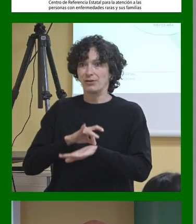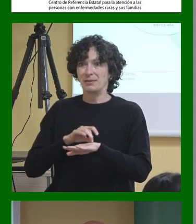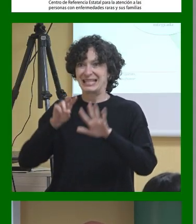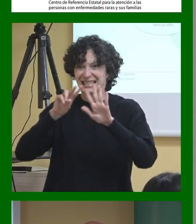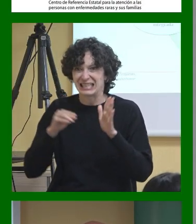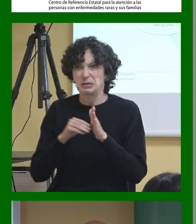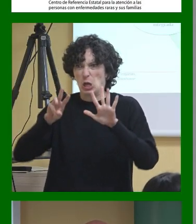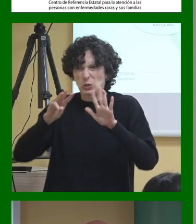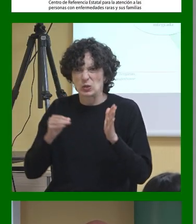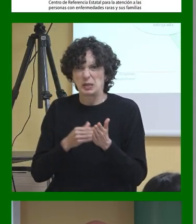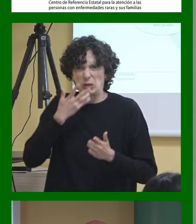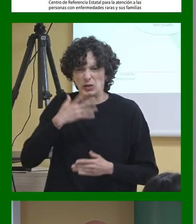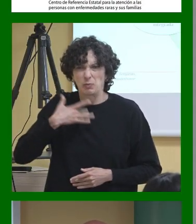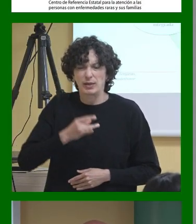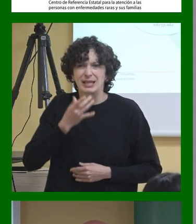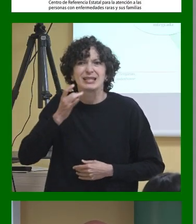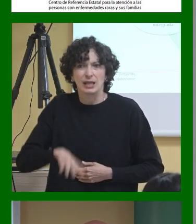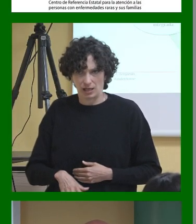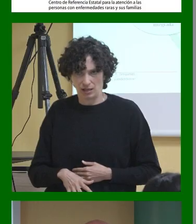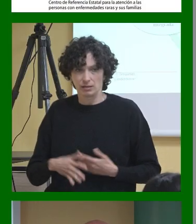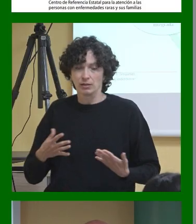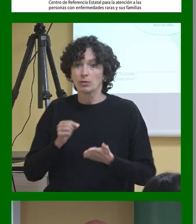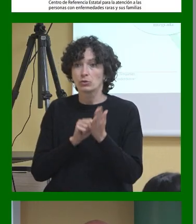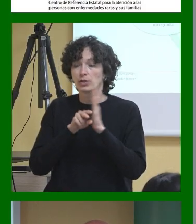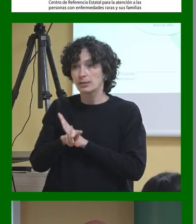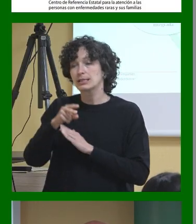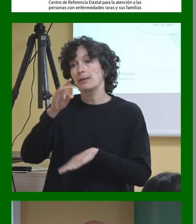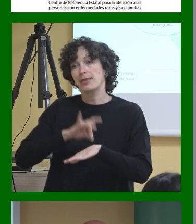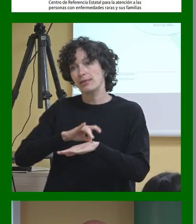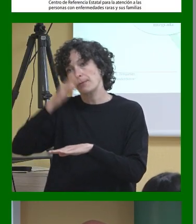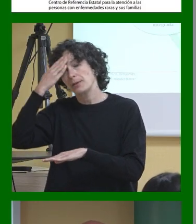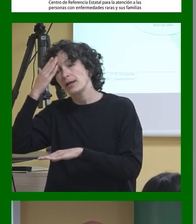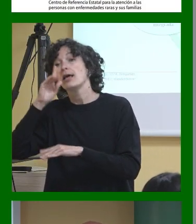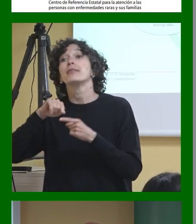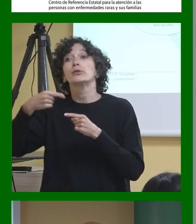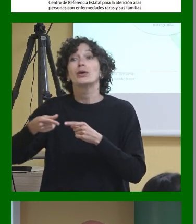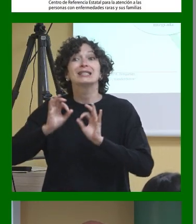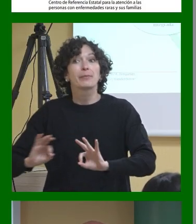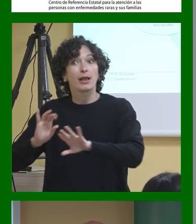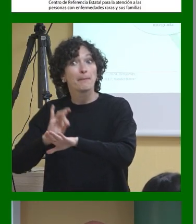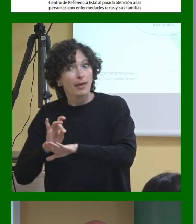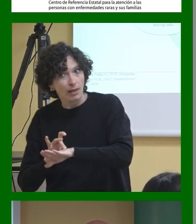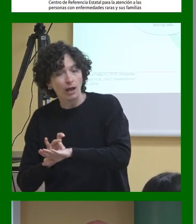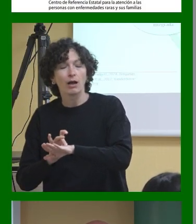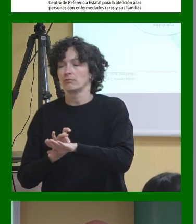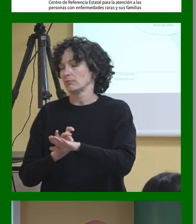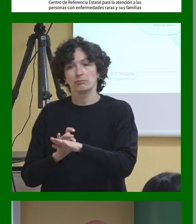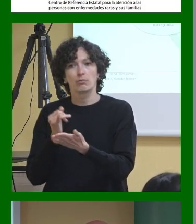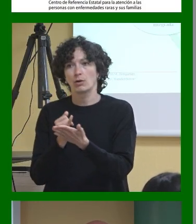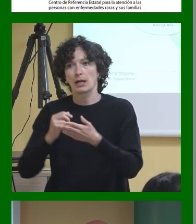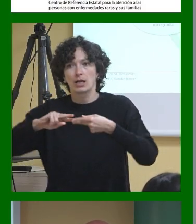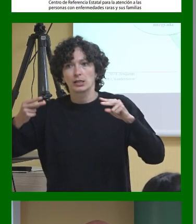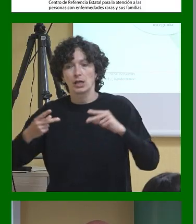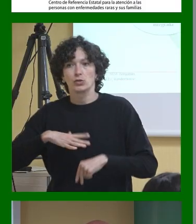enfermedades? Por tanto, desde el punto de vista de la atención primaria y luego de la especialidad médica, pues primero, no hay suficientes pruebas